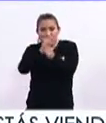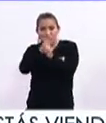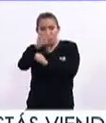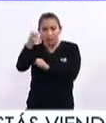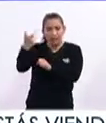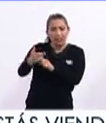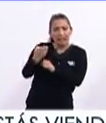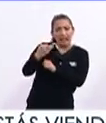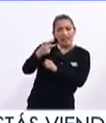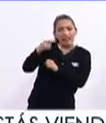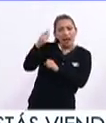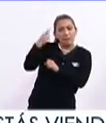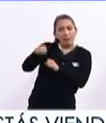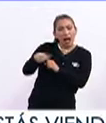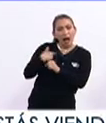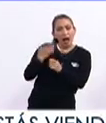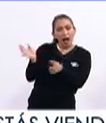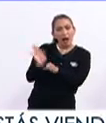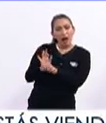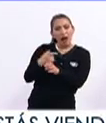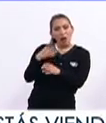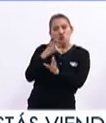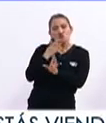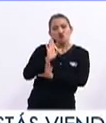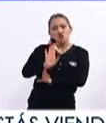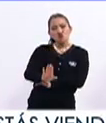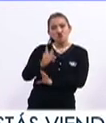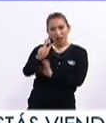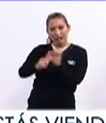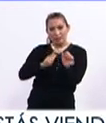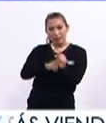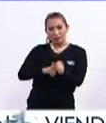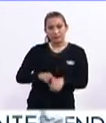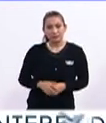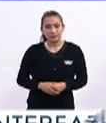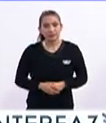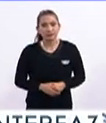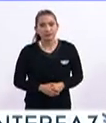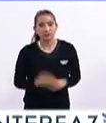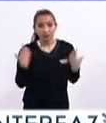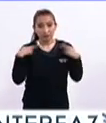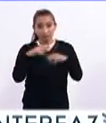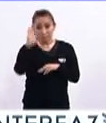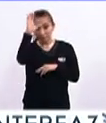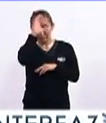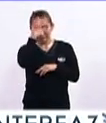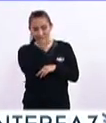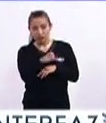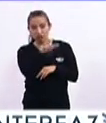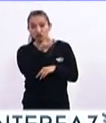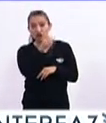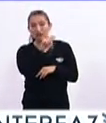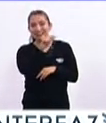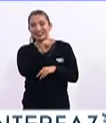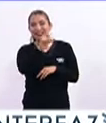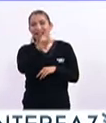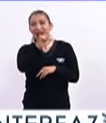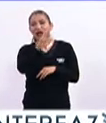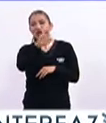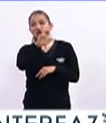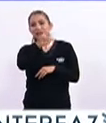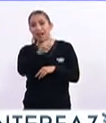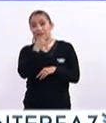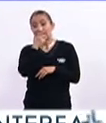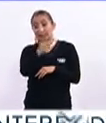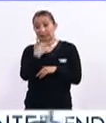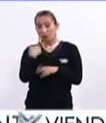información genética que ayuda a reforzar el programa de conservación de esta especie. La maestra en ciencias, Xóchitl de la Rosa Reina, refirió que